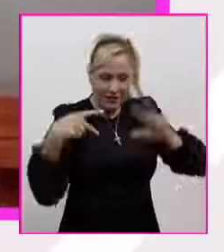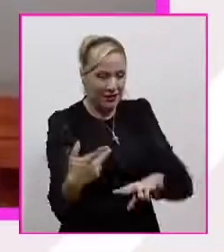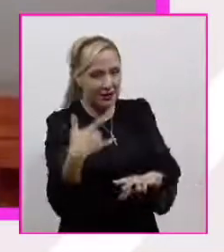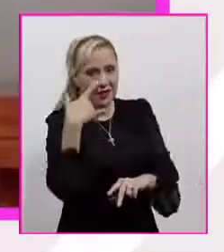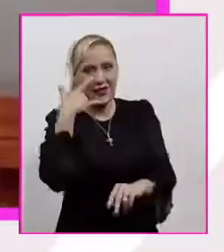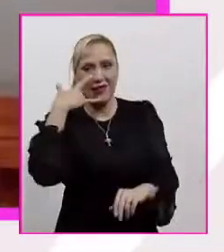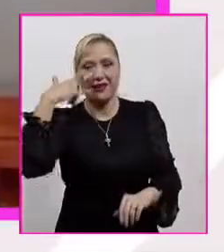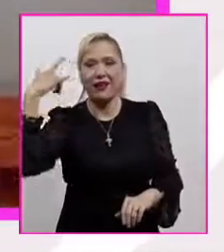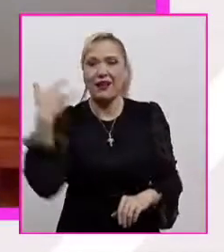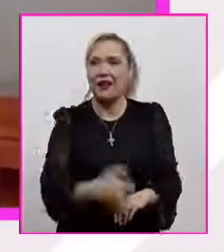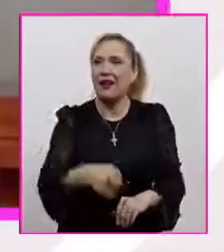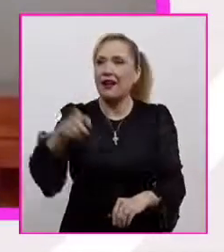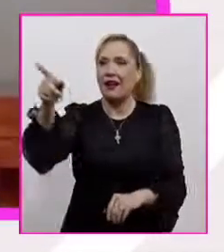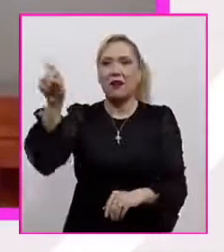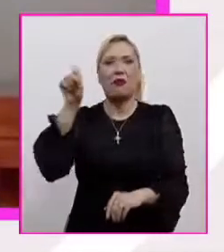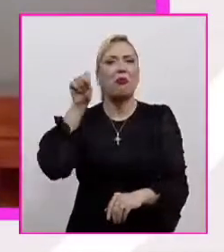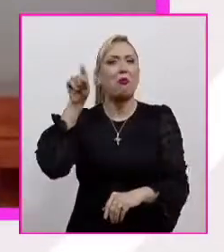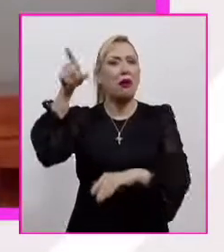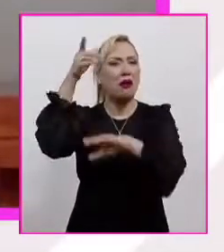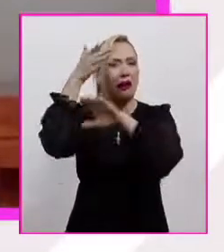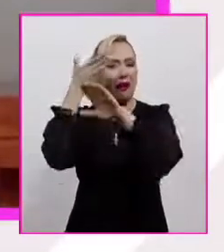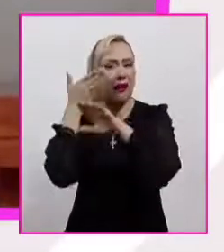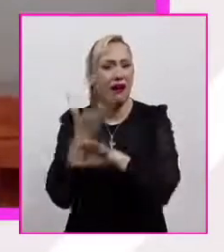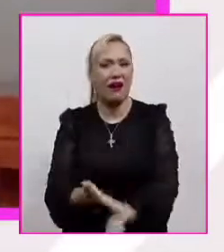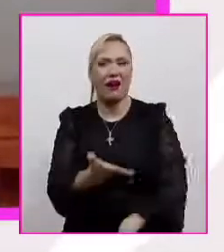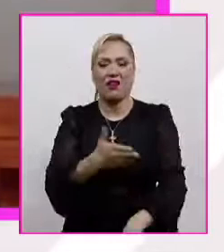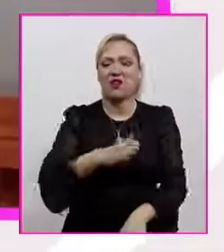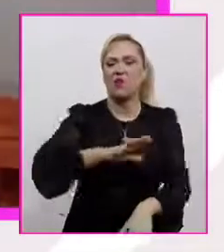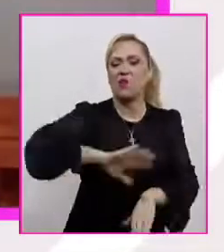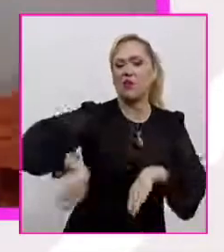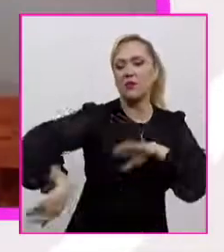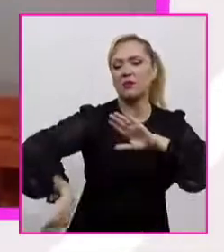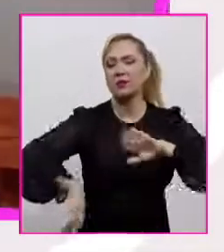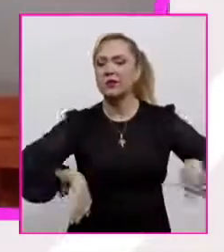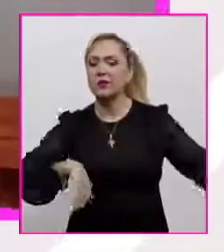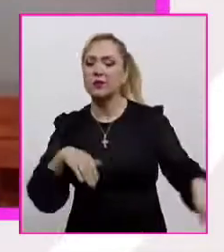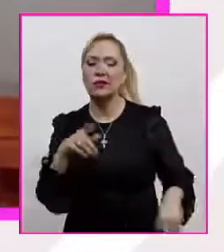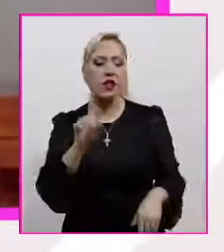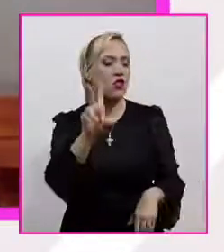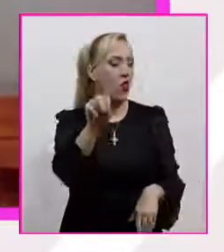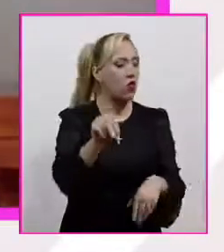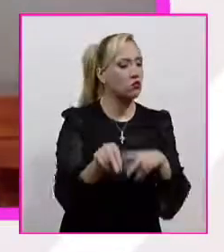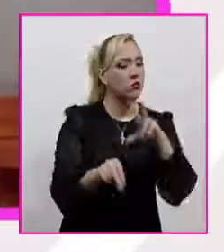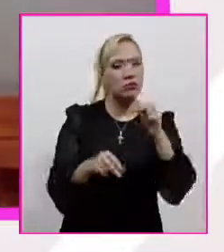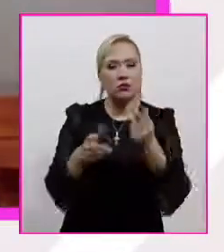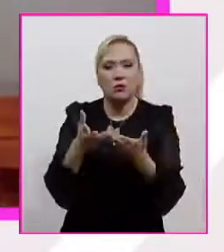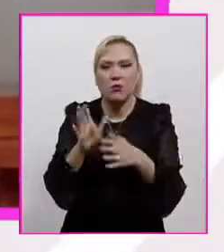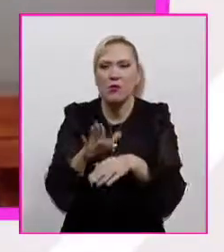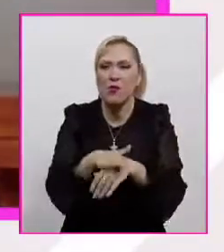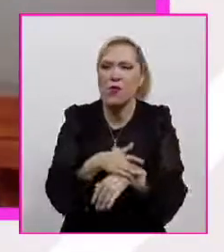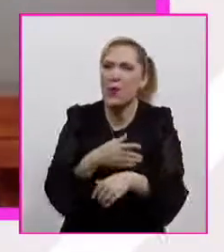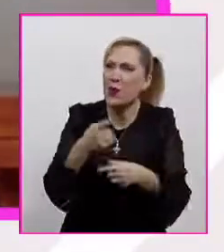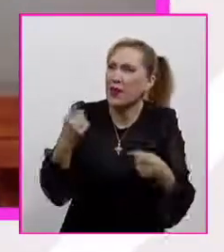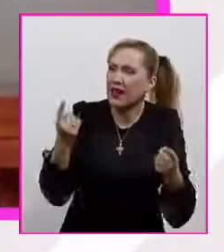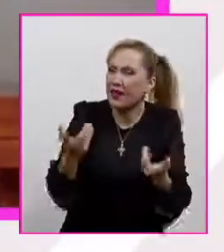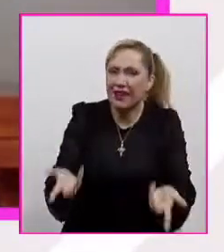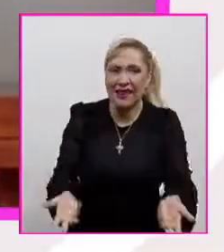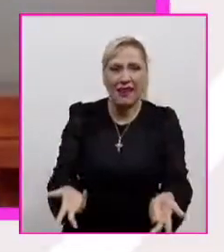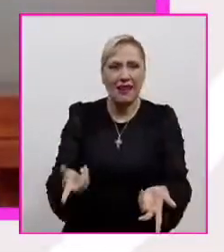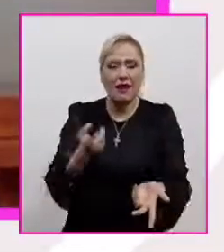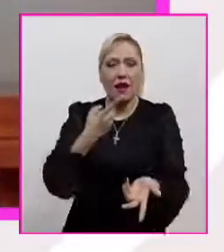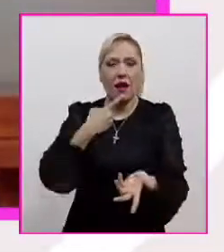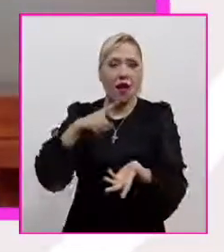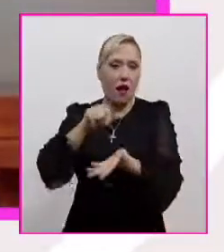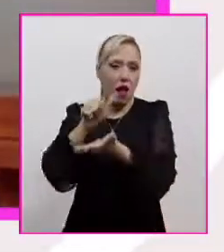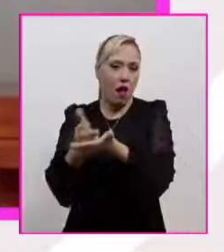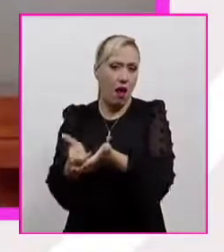la verdad no sabría decirte qué tanto se conoce al interior. Nosotros hemos hecho un trabajo importante a partir de una queja que